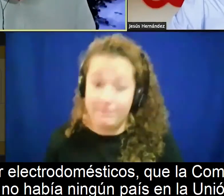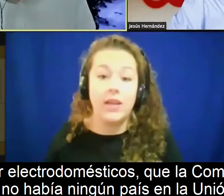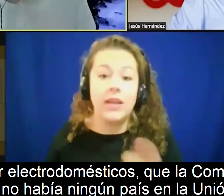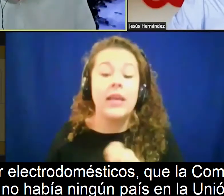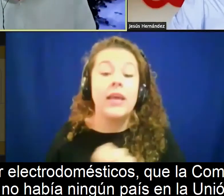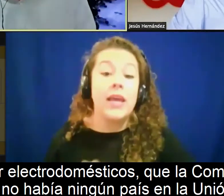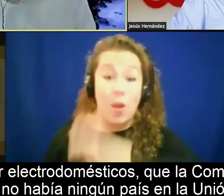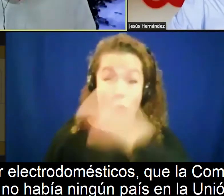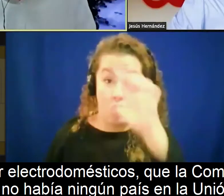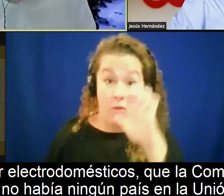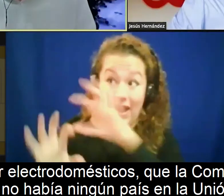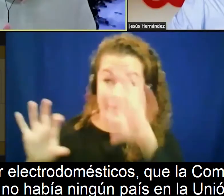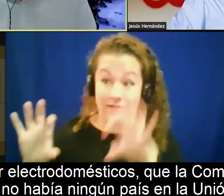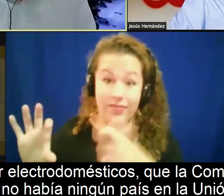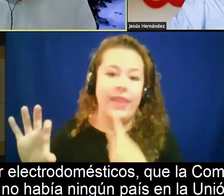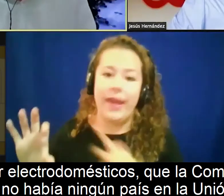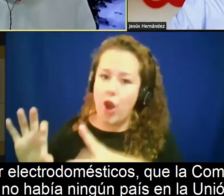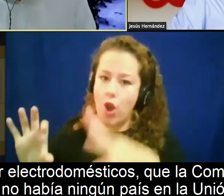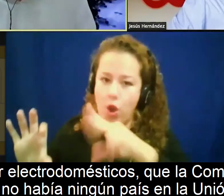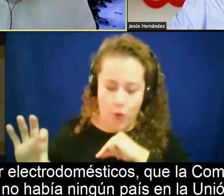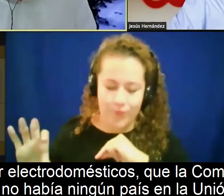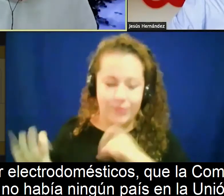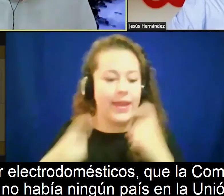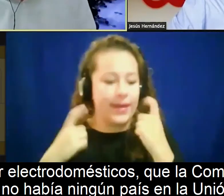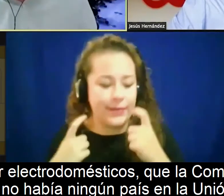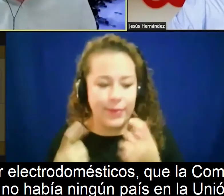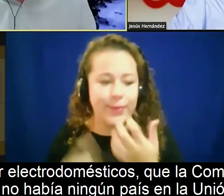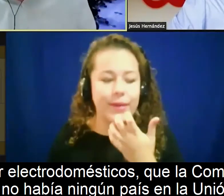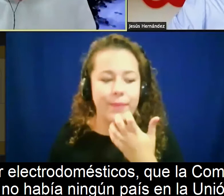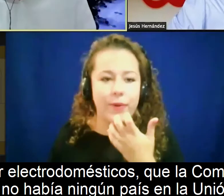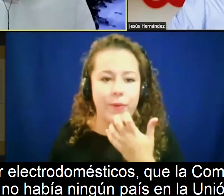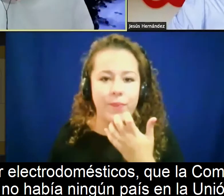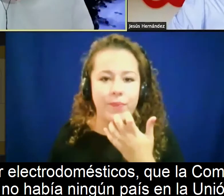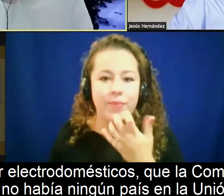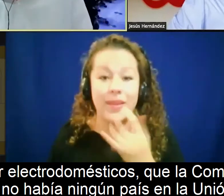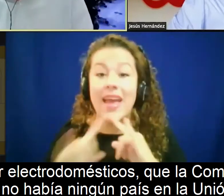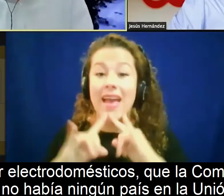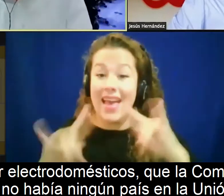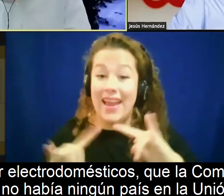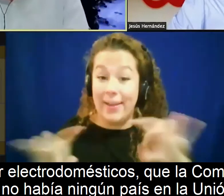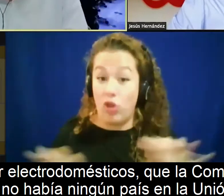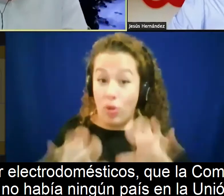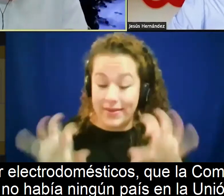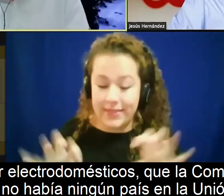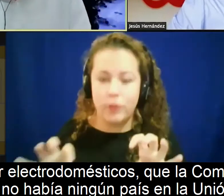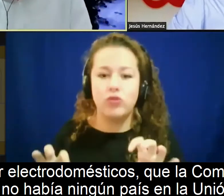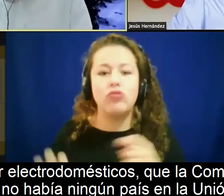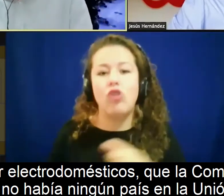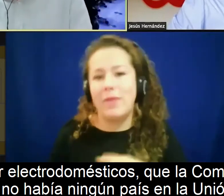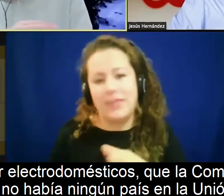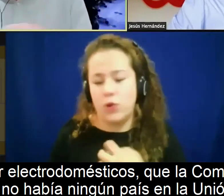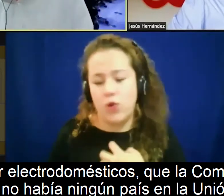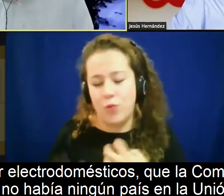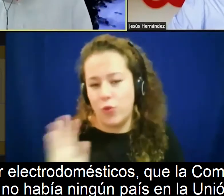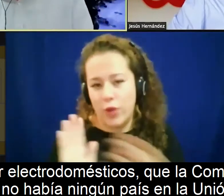Intentamos reforzar, incluir, por ejemplo, electrodomésticos, y que la Comisión no pudo incluir porque no